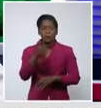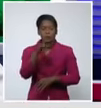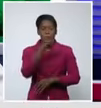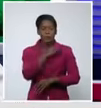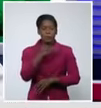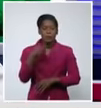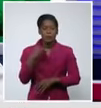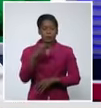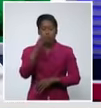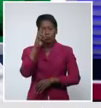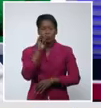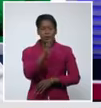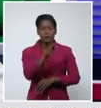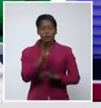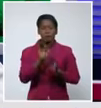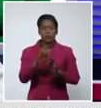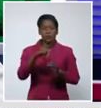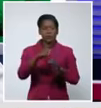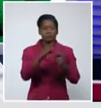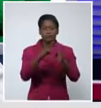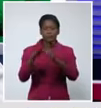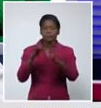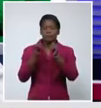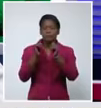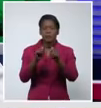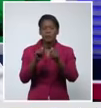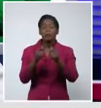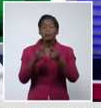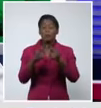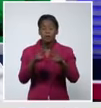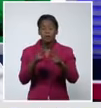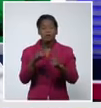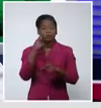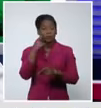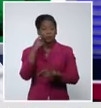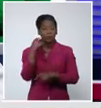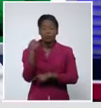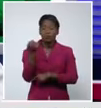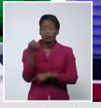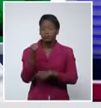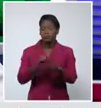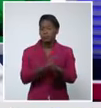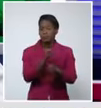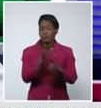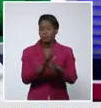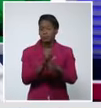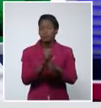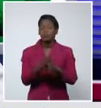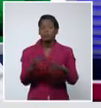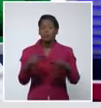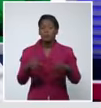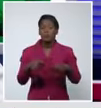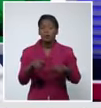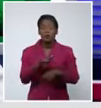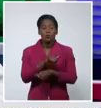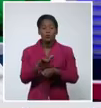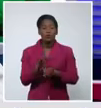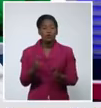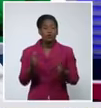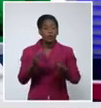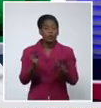hacen con algunos medicamentos. Pero de todas formas es una enfermedad que, al no tener cura hasta el día